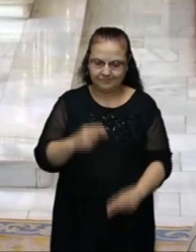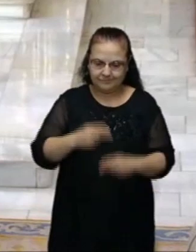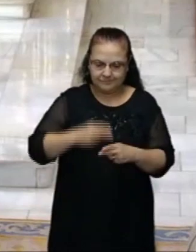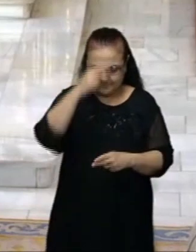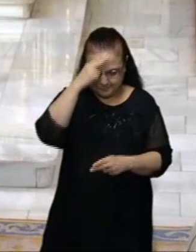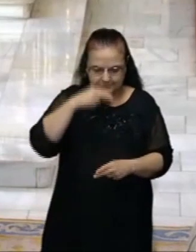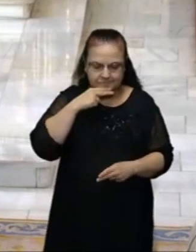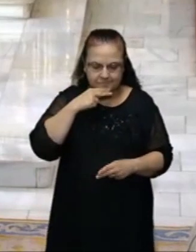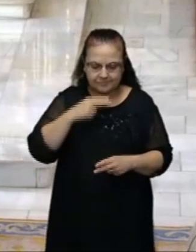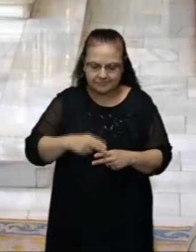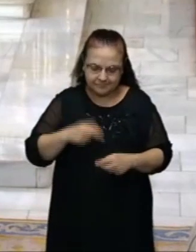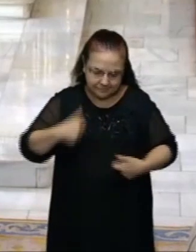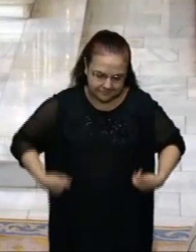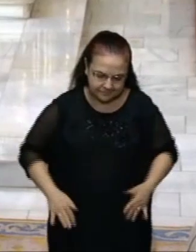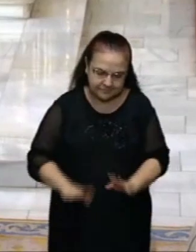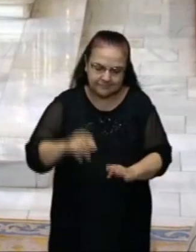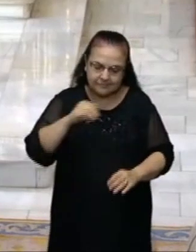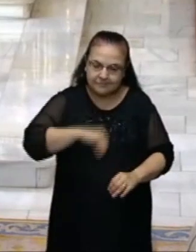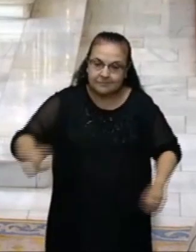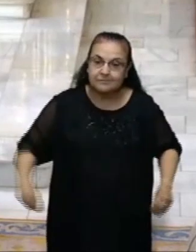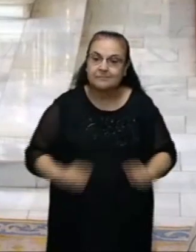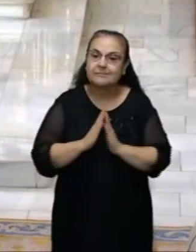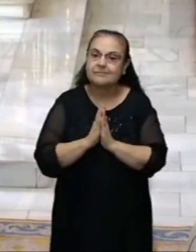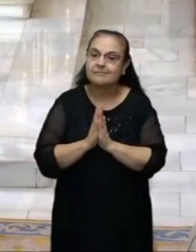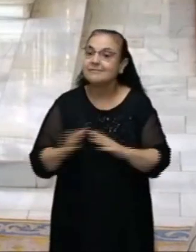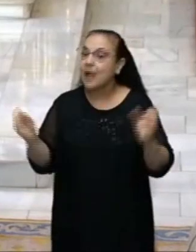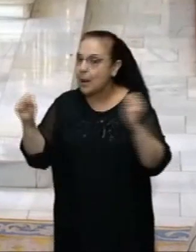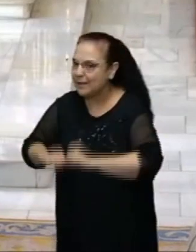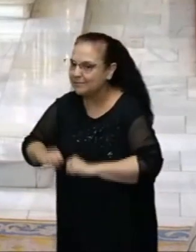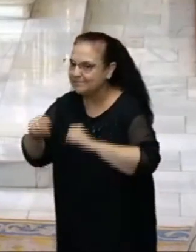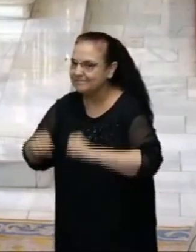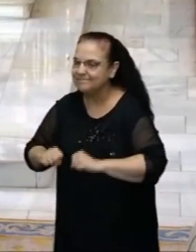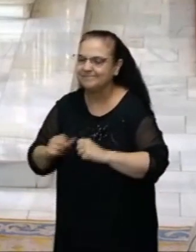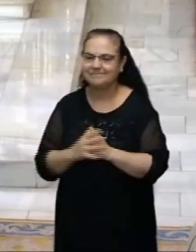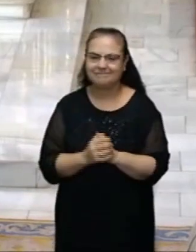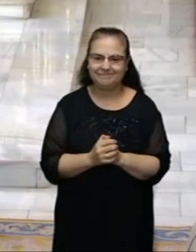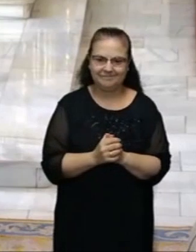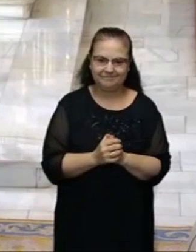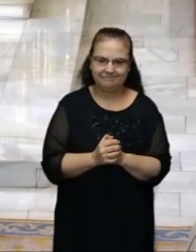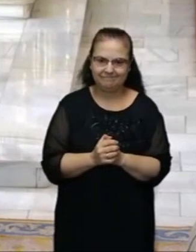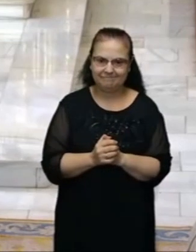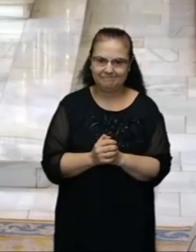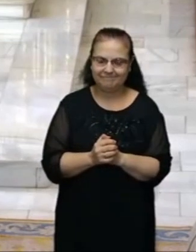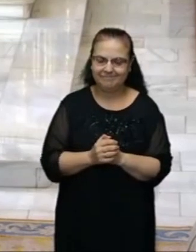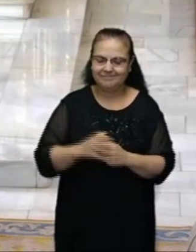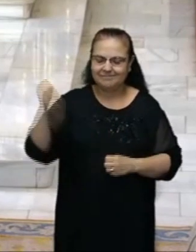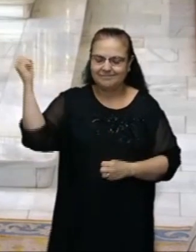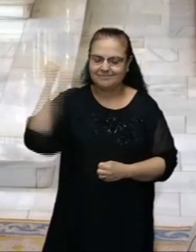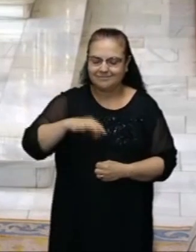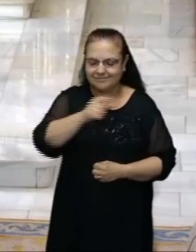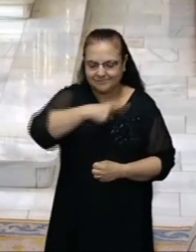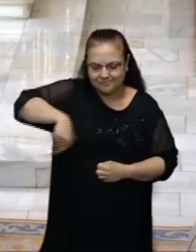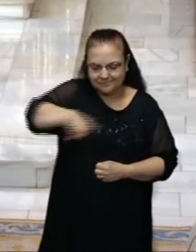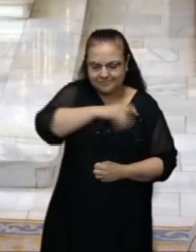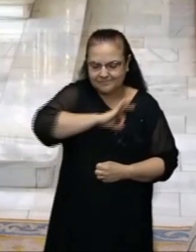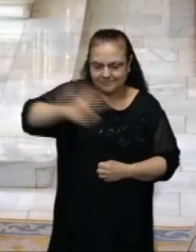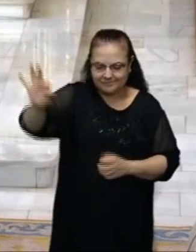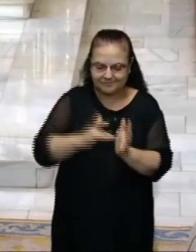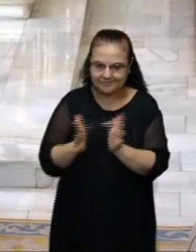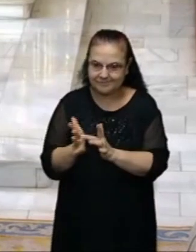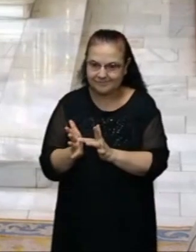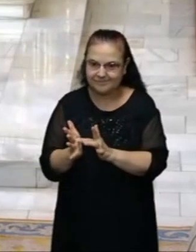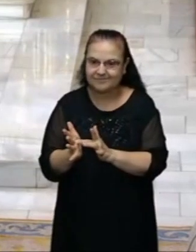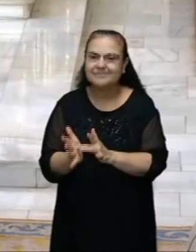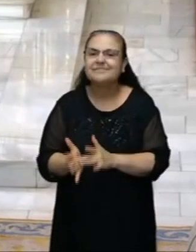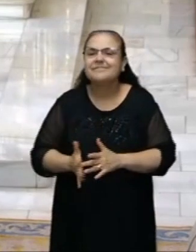En el nombre del Padre, y del Hijo, y del Espíritu Santo. Amén. La gracia de nuestro Señor